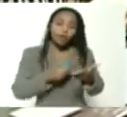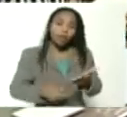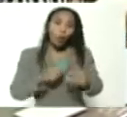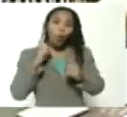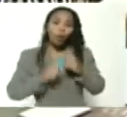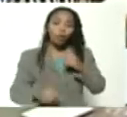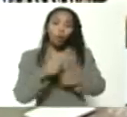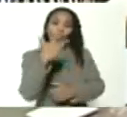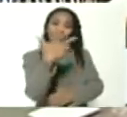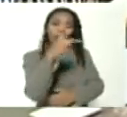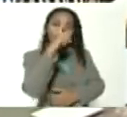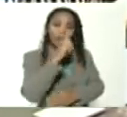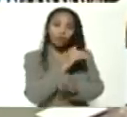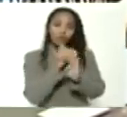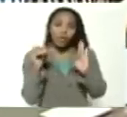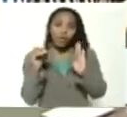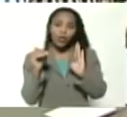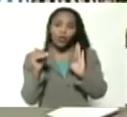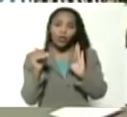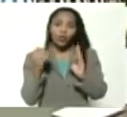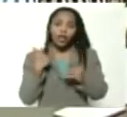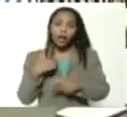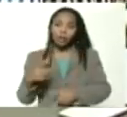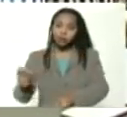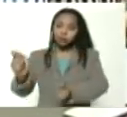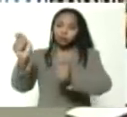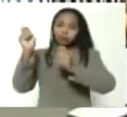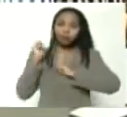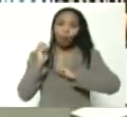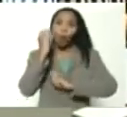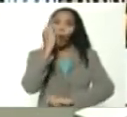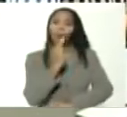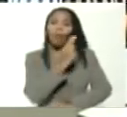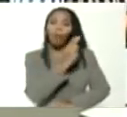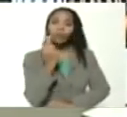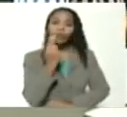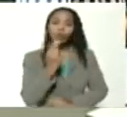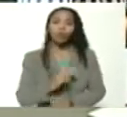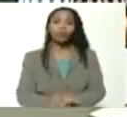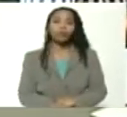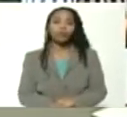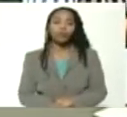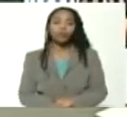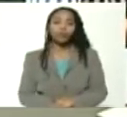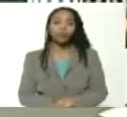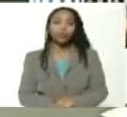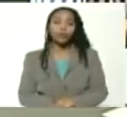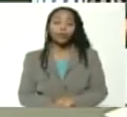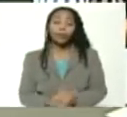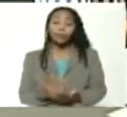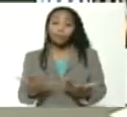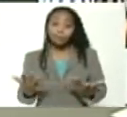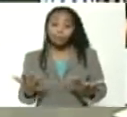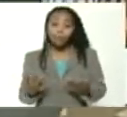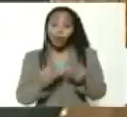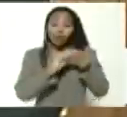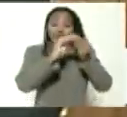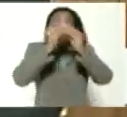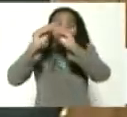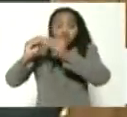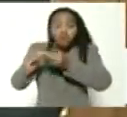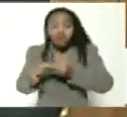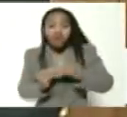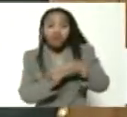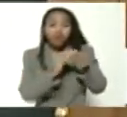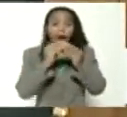últimos 3 años y medio, desde que asumimos el compromiso de prácticamente reconstruir una